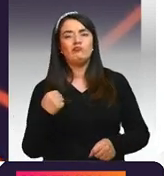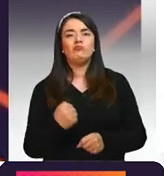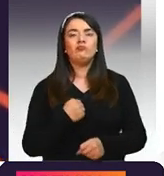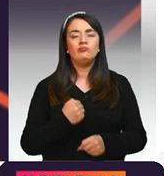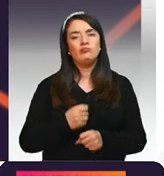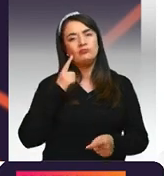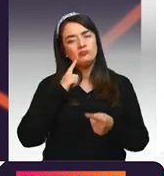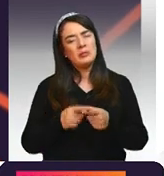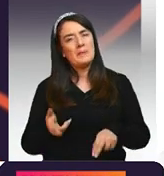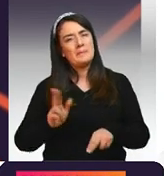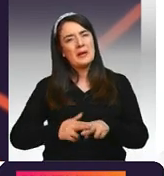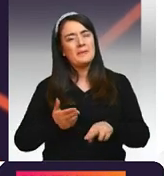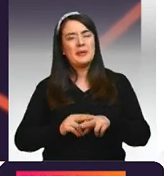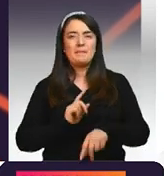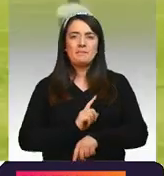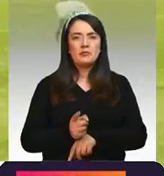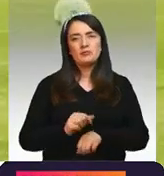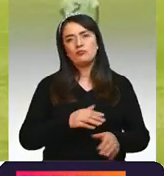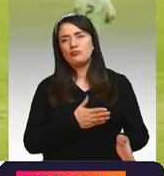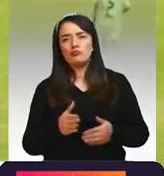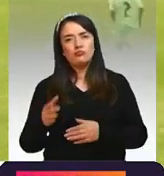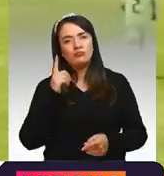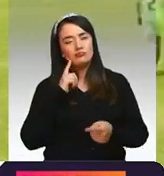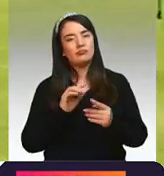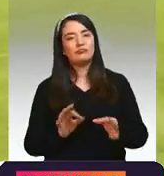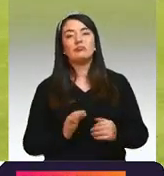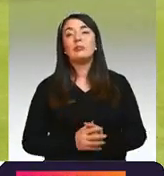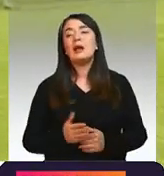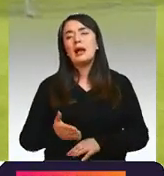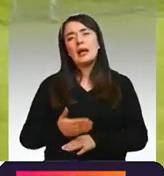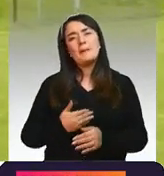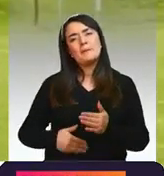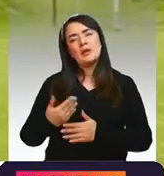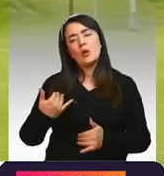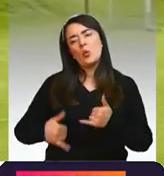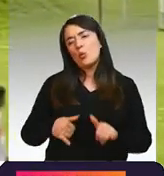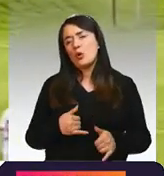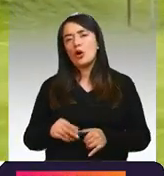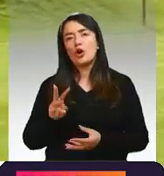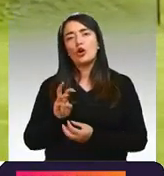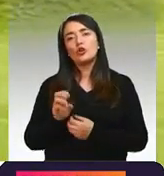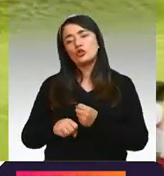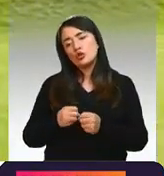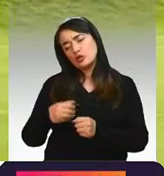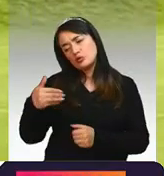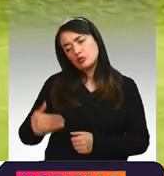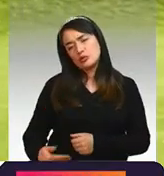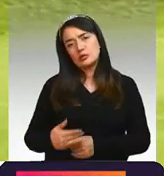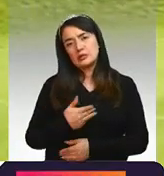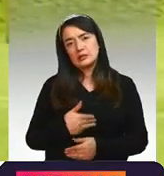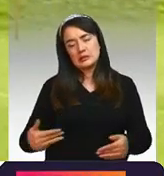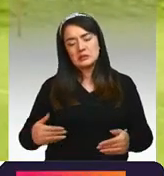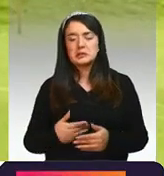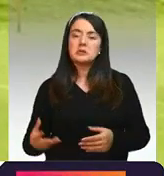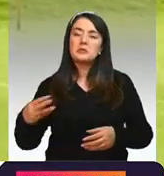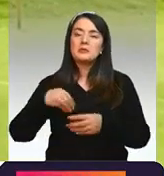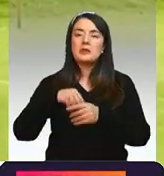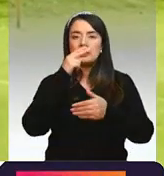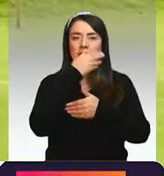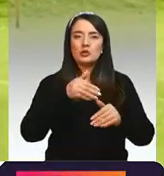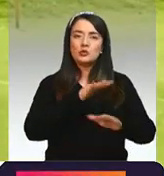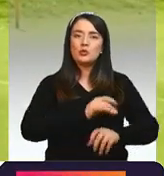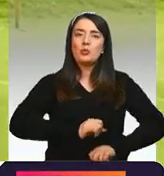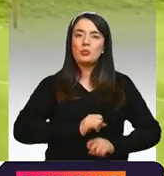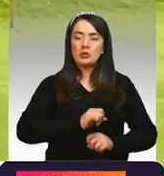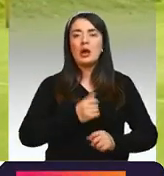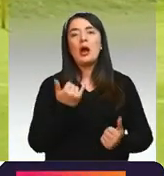más minutos y acumular más partidos. Comenzó a jugar cuando tenía 8 años en el equipo Diños. También estuvo en la selección infantil de Bogotá, donde